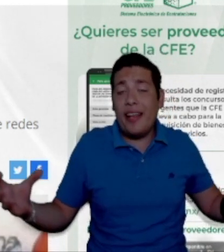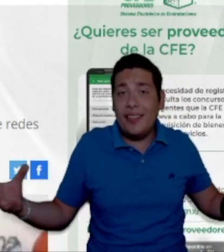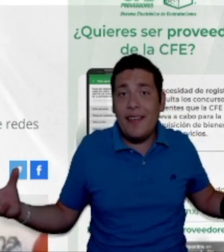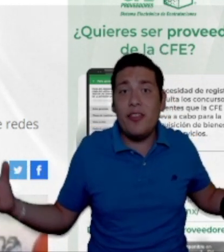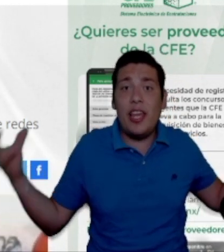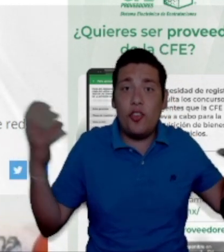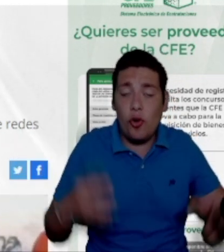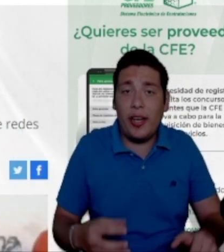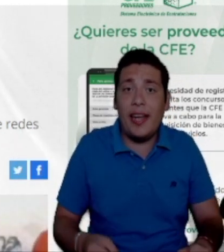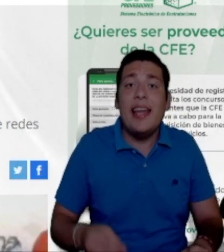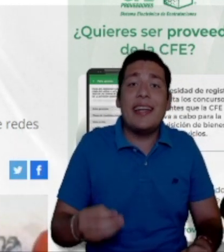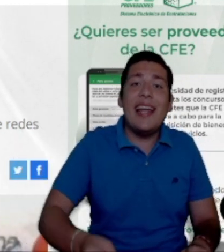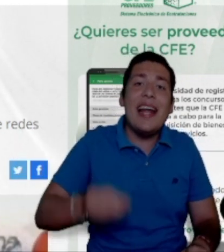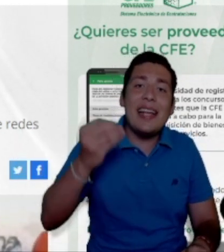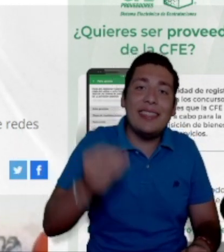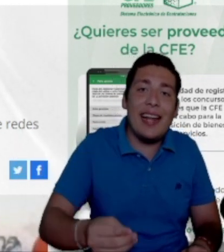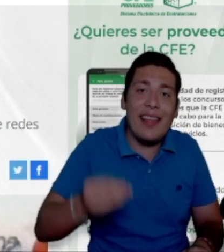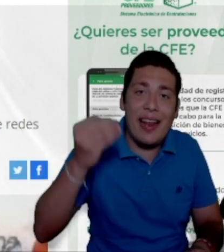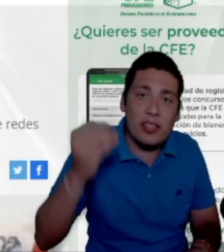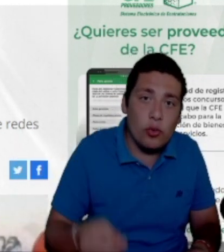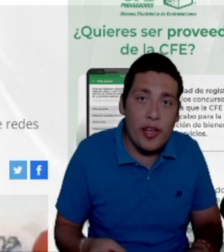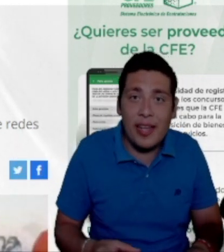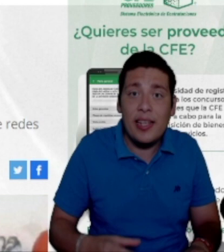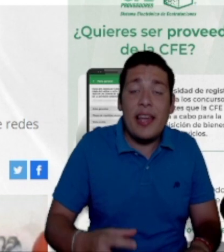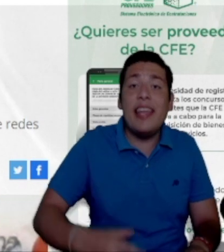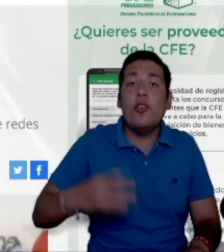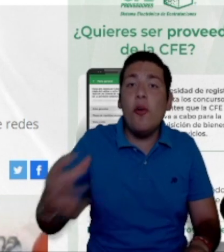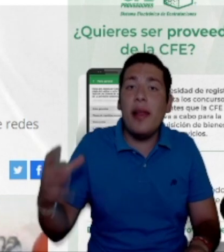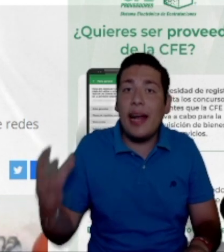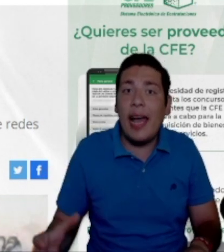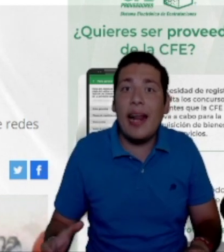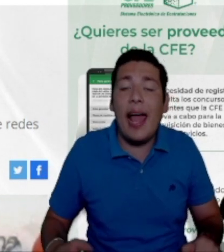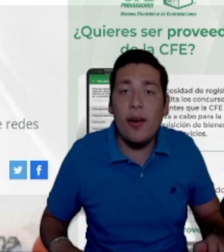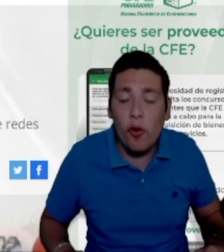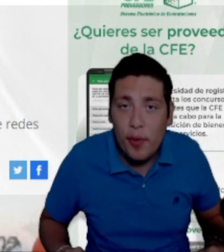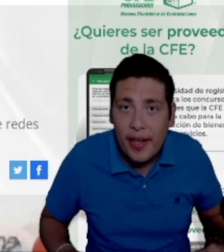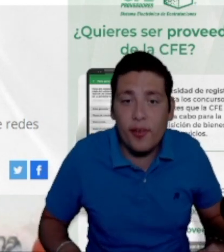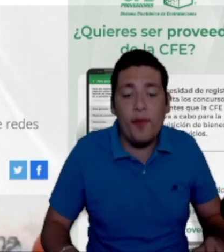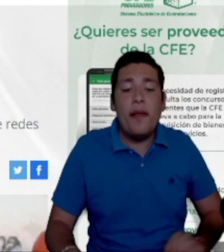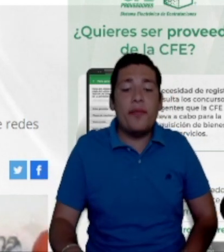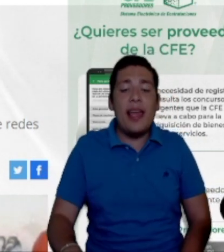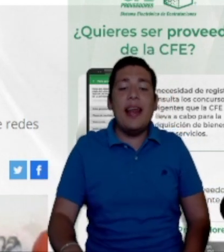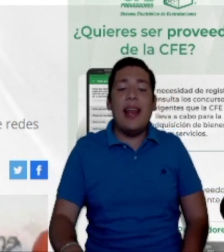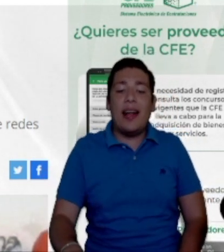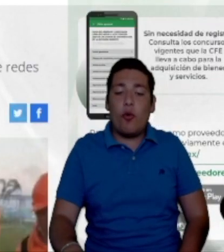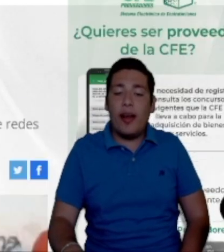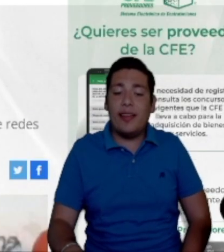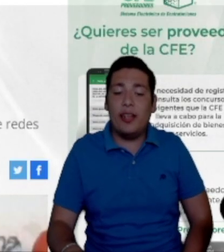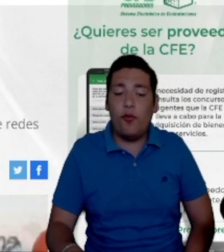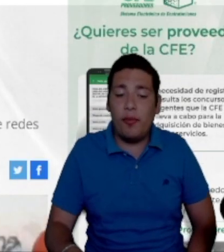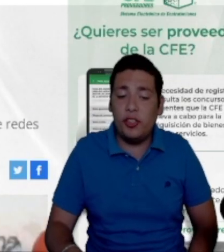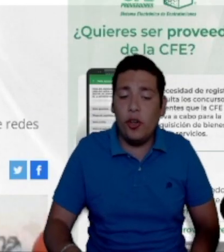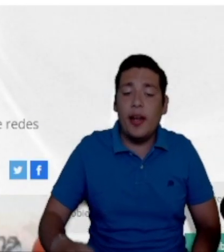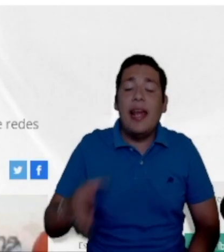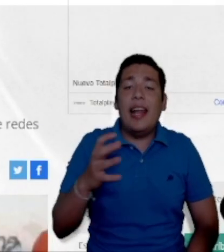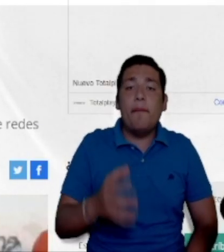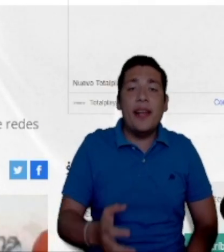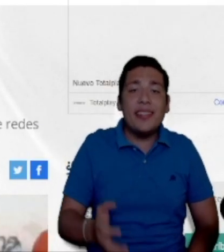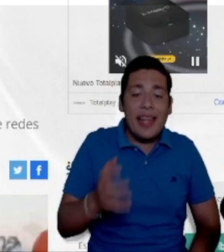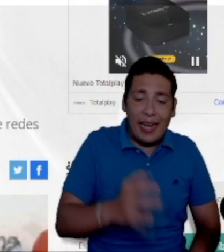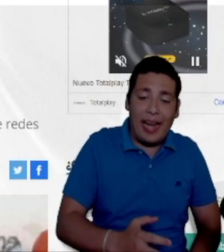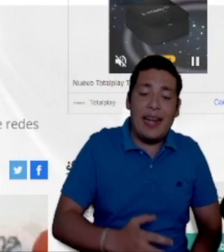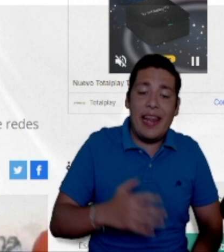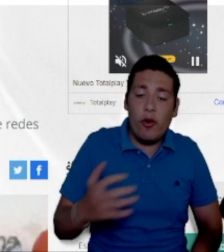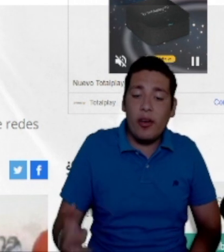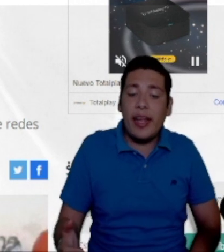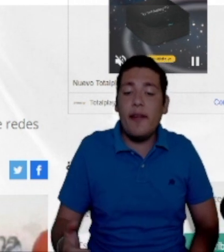que parecen de choque quieran hacer de las suyas y doblegar al gobierno de la Cuarta Transformación. La